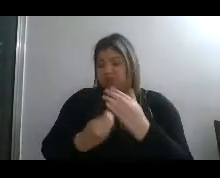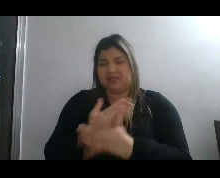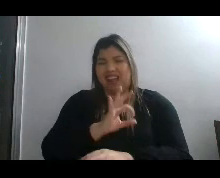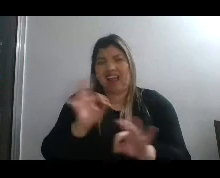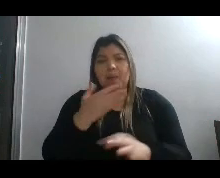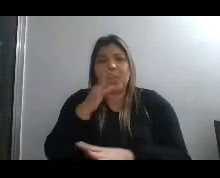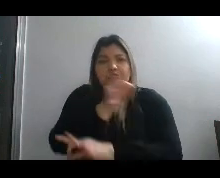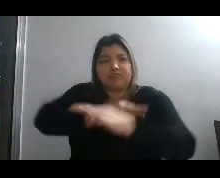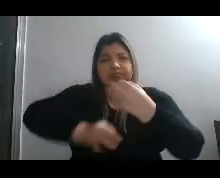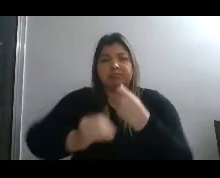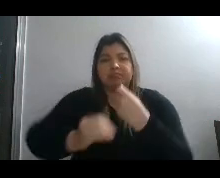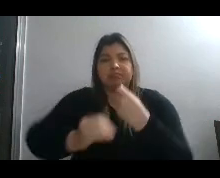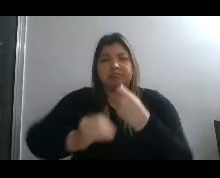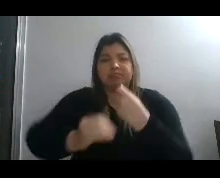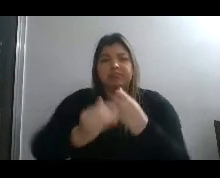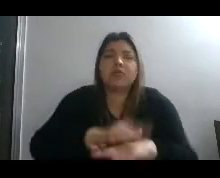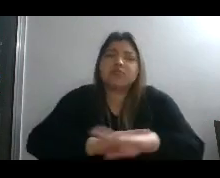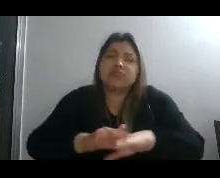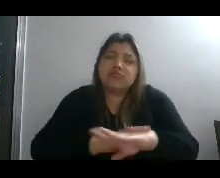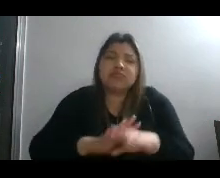jabón.